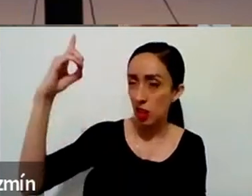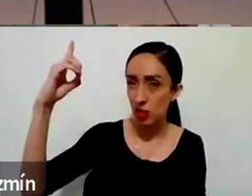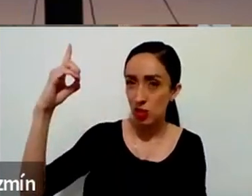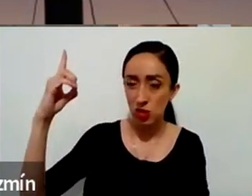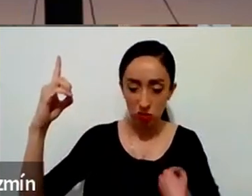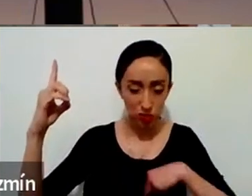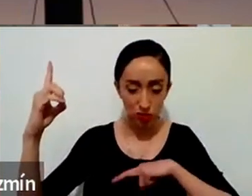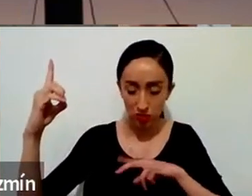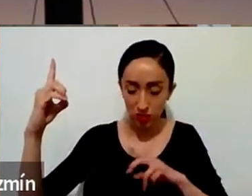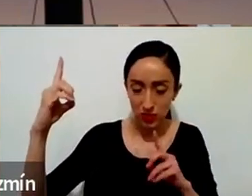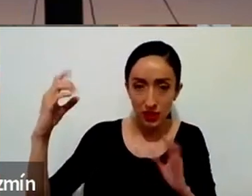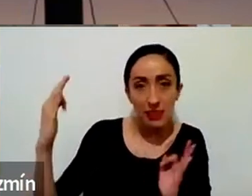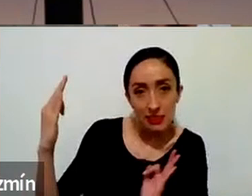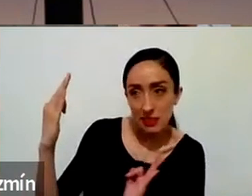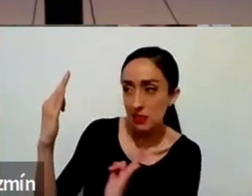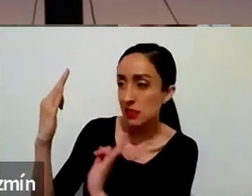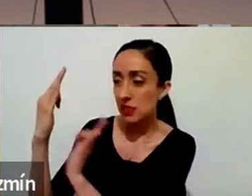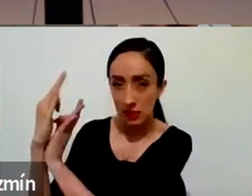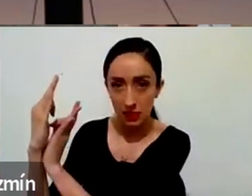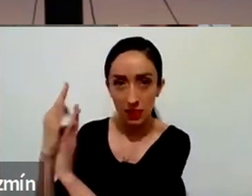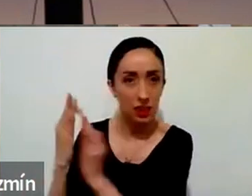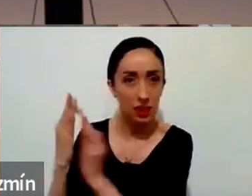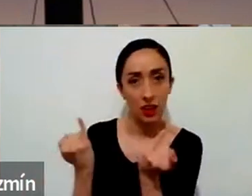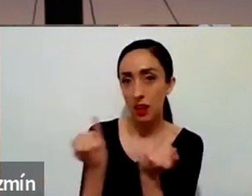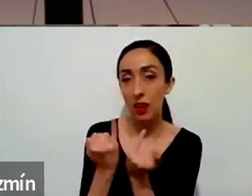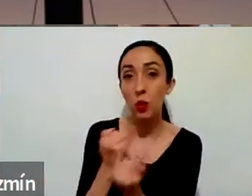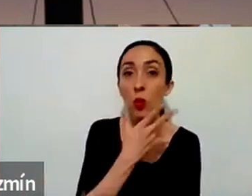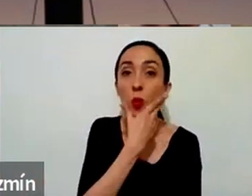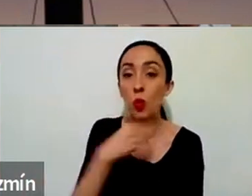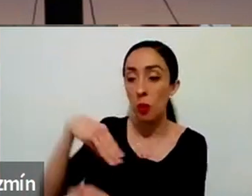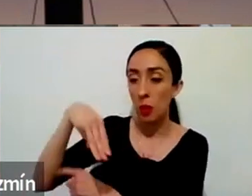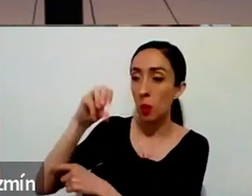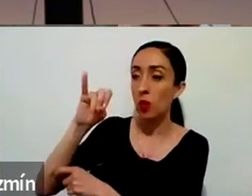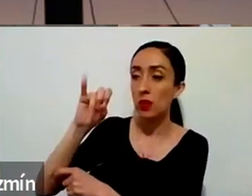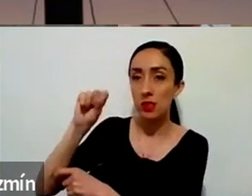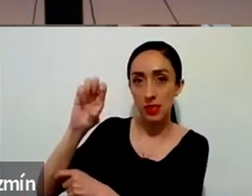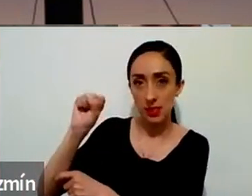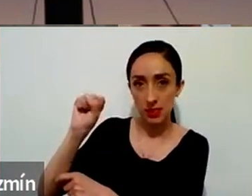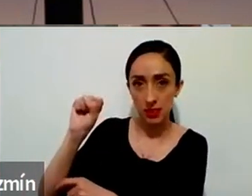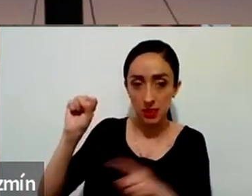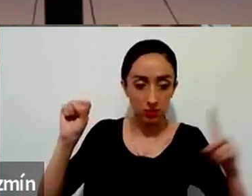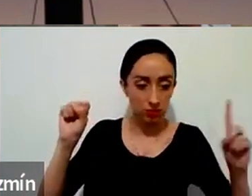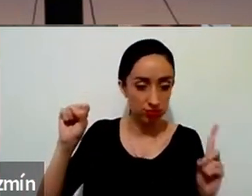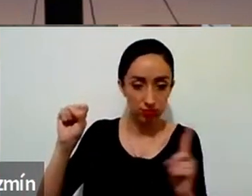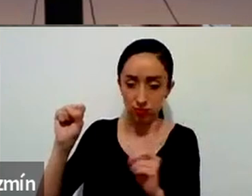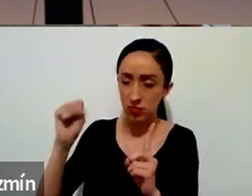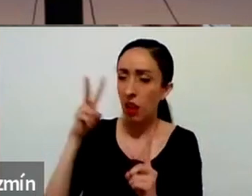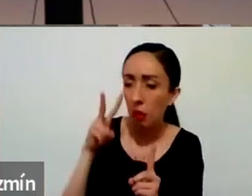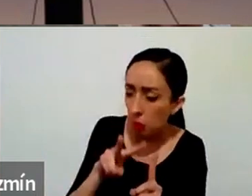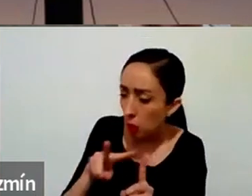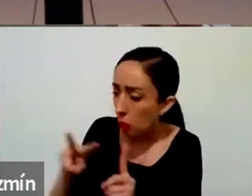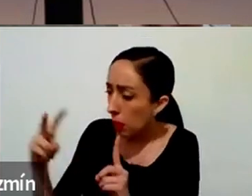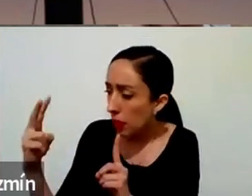la proximidad con la zarza, no significa la